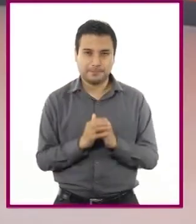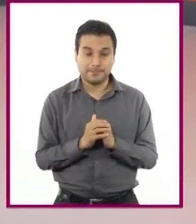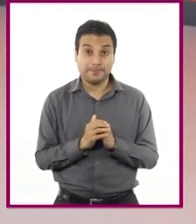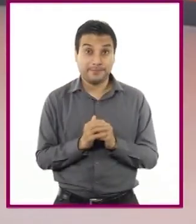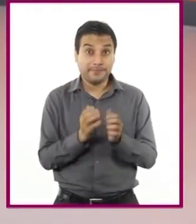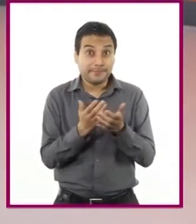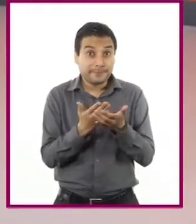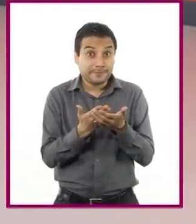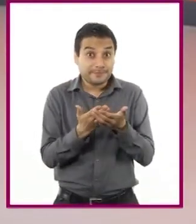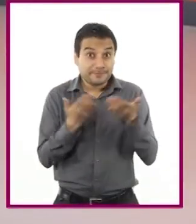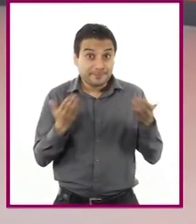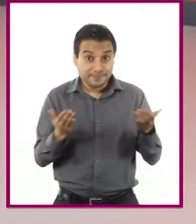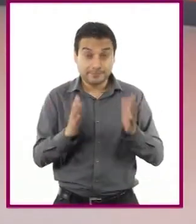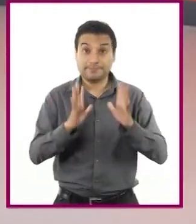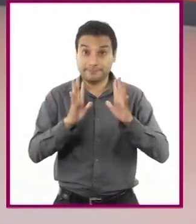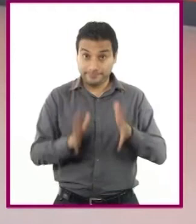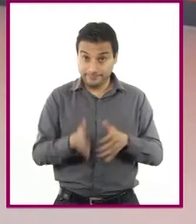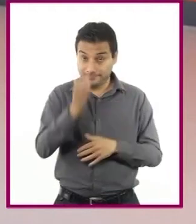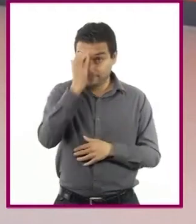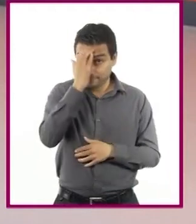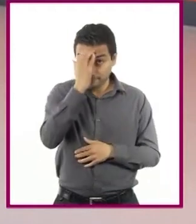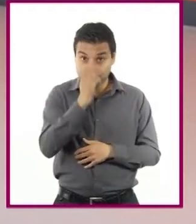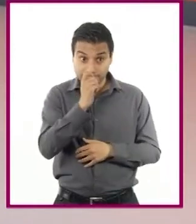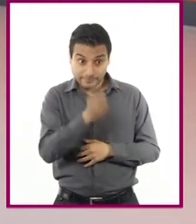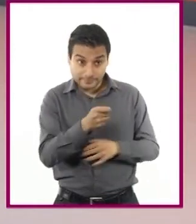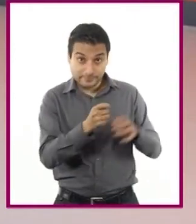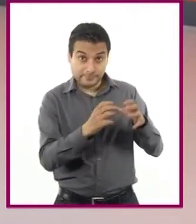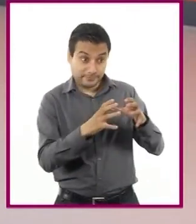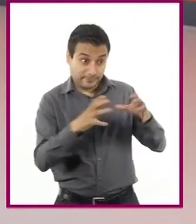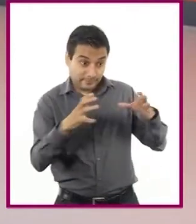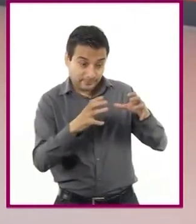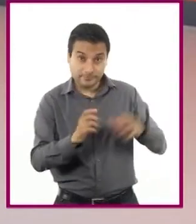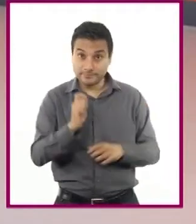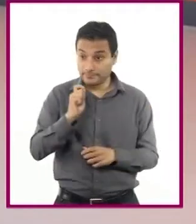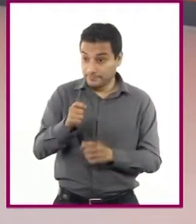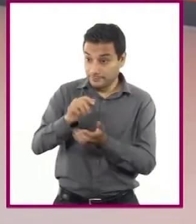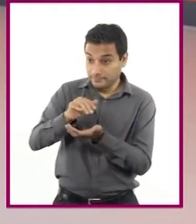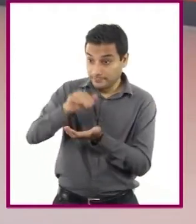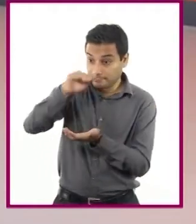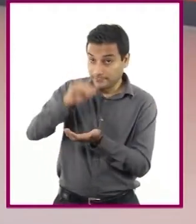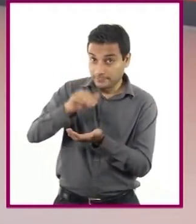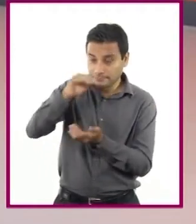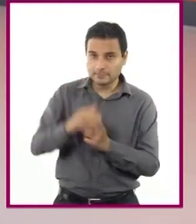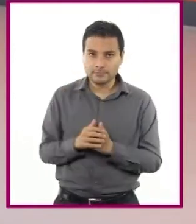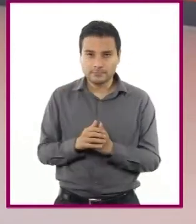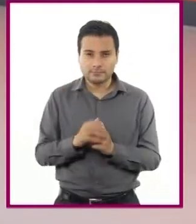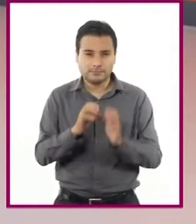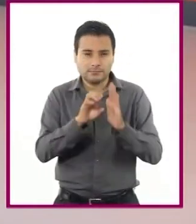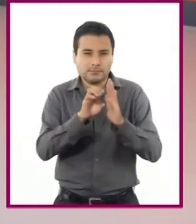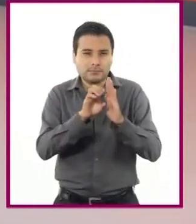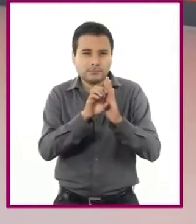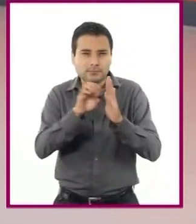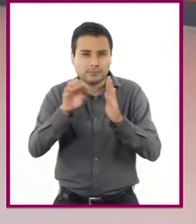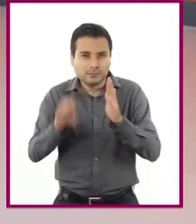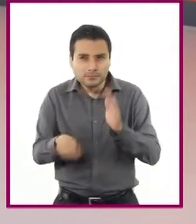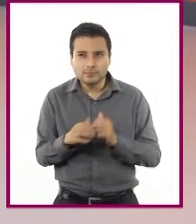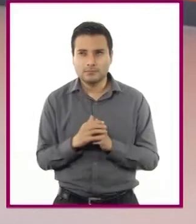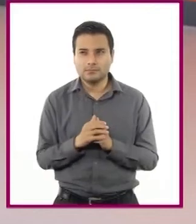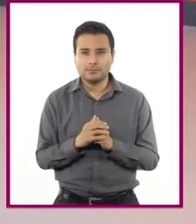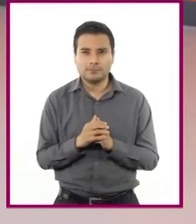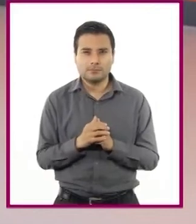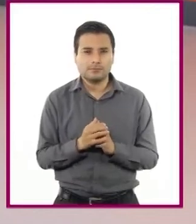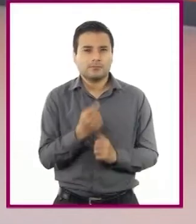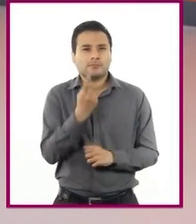Ahora que conocen la diferencia entre volumen y capacidad, ¿cómo se explican que un recipiente de diferente forma